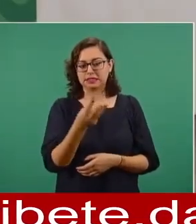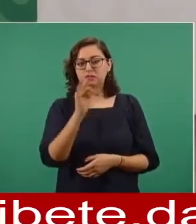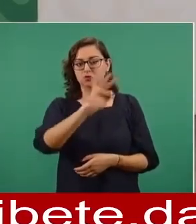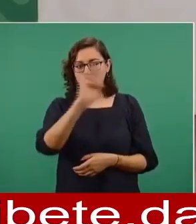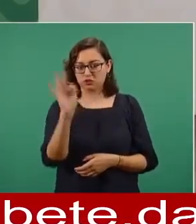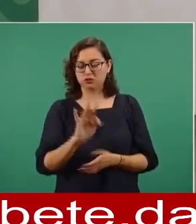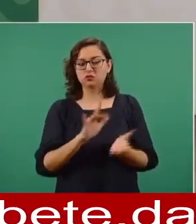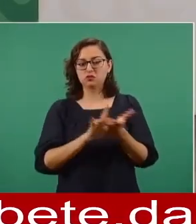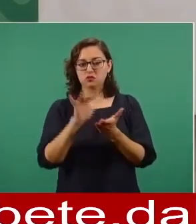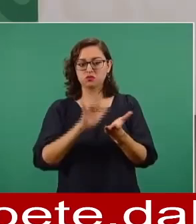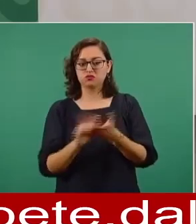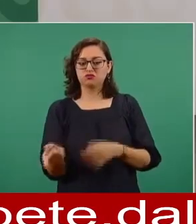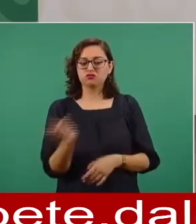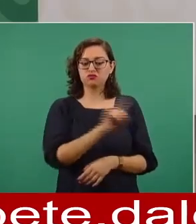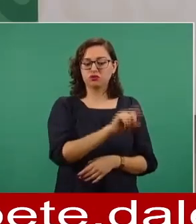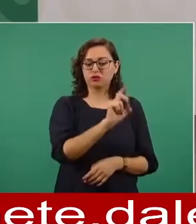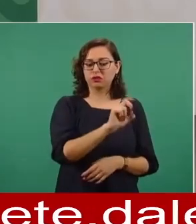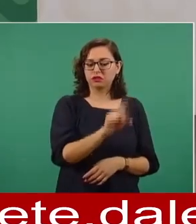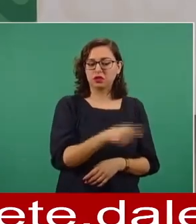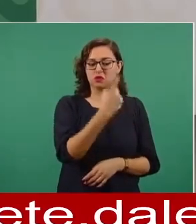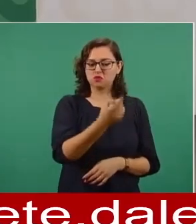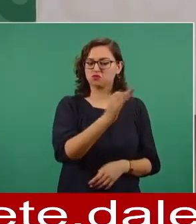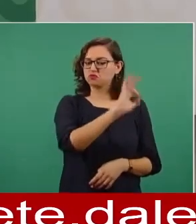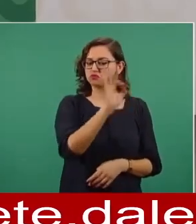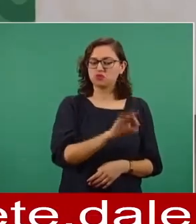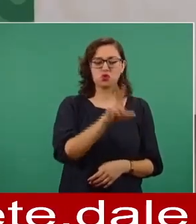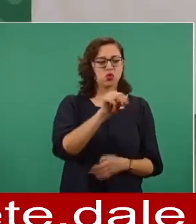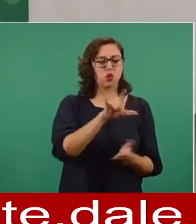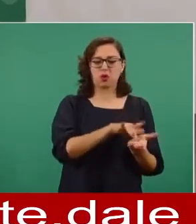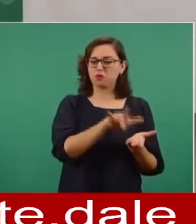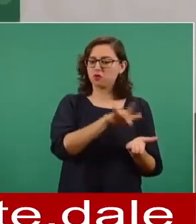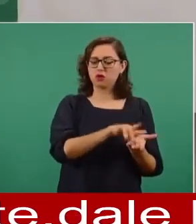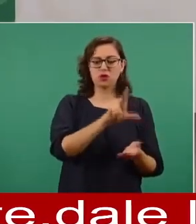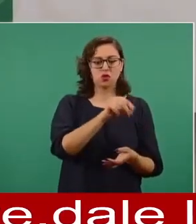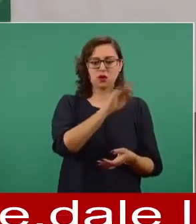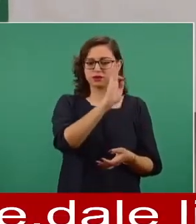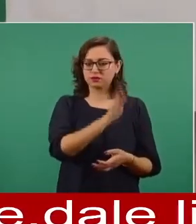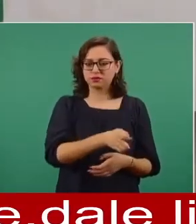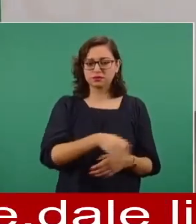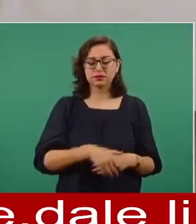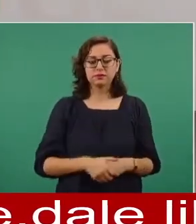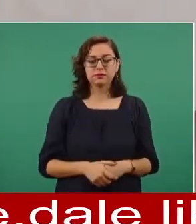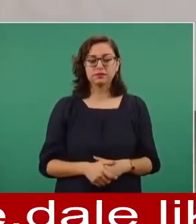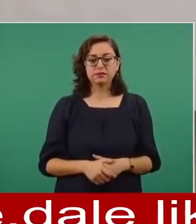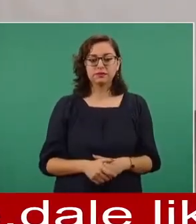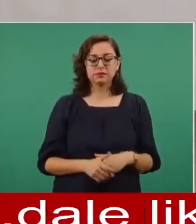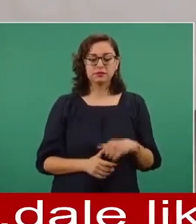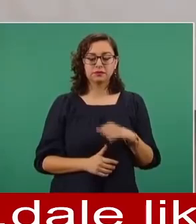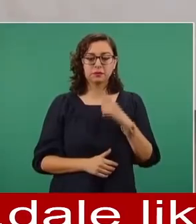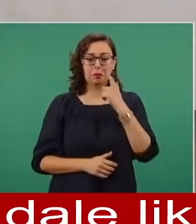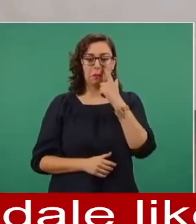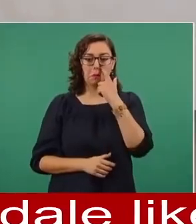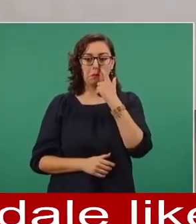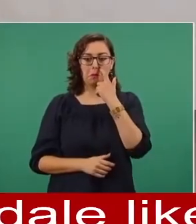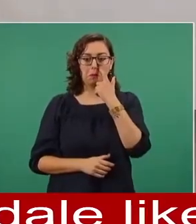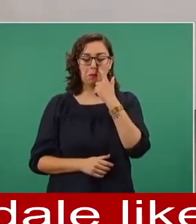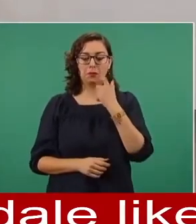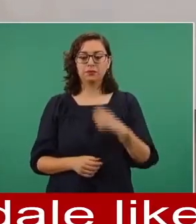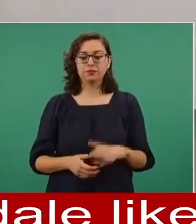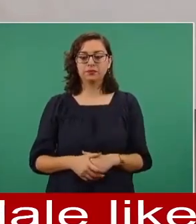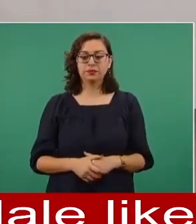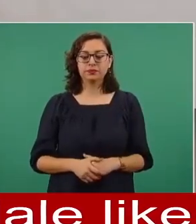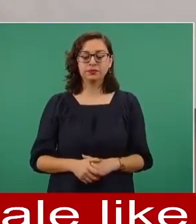31 de desaprobación. 31 de desaprobación.